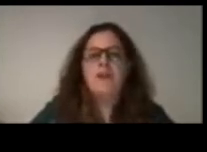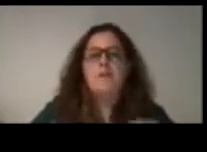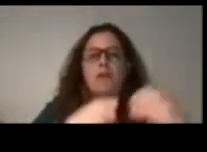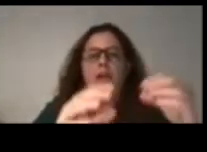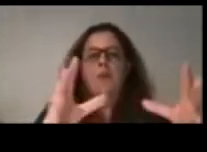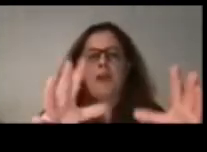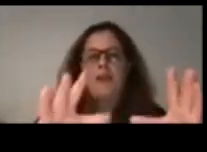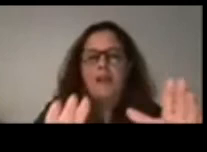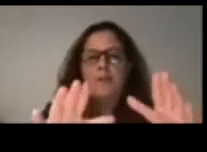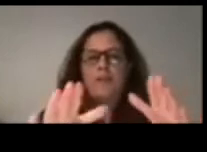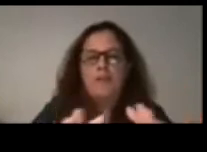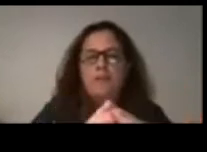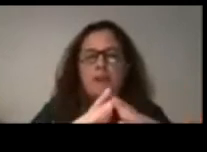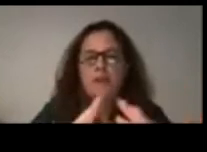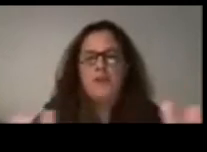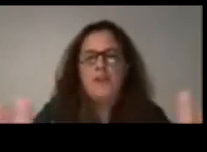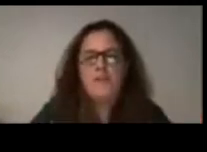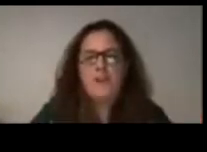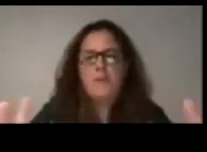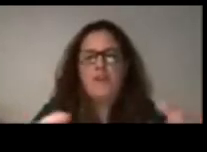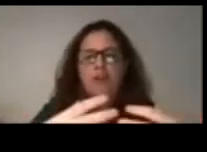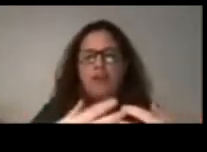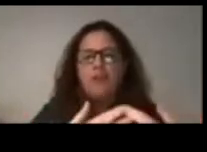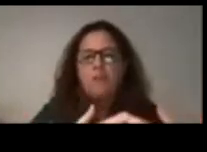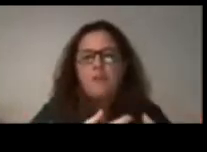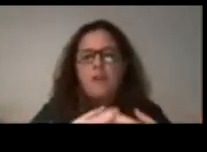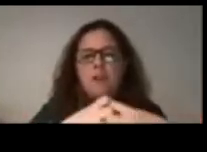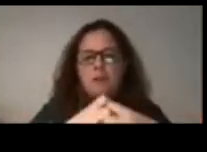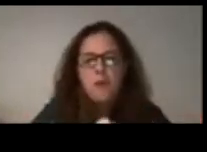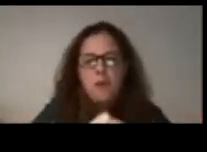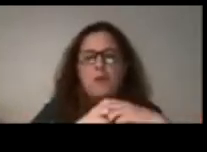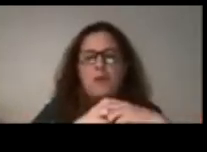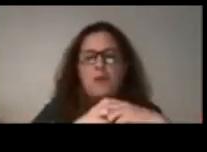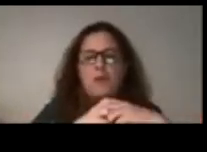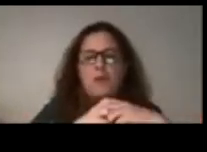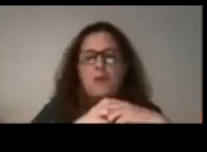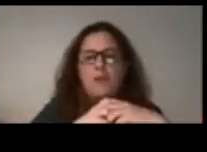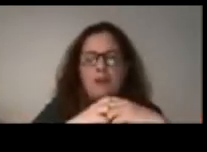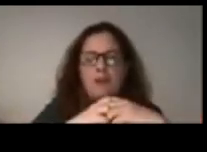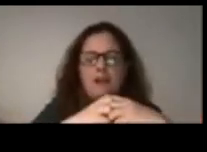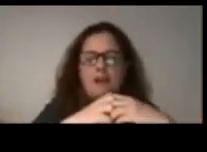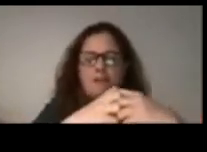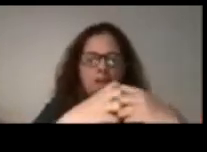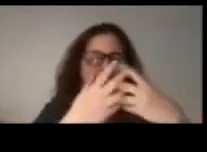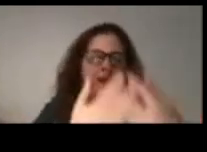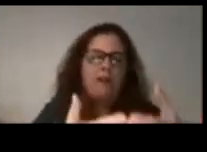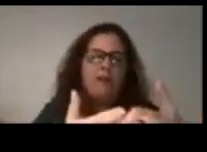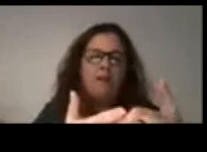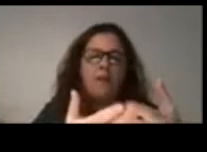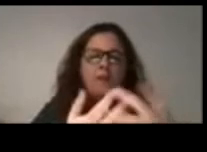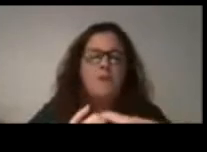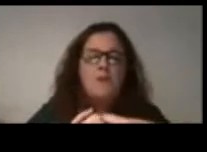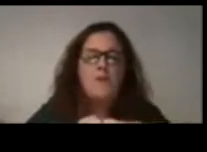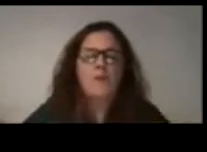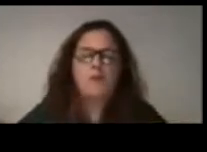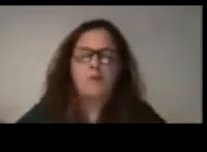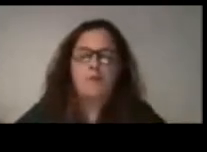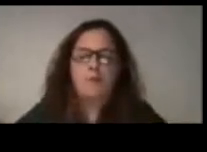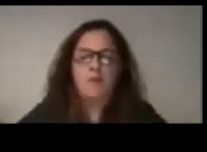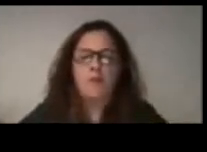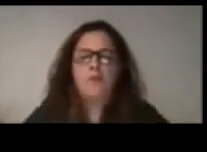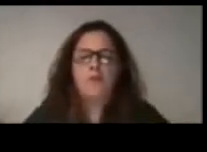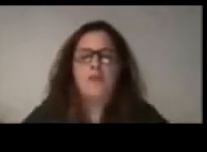saber es que, por ejemplo, aquí la Plataforma Nacional de Transparencia, que es el medio electrónico para poder acceder a realizar una solicitud